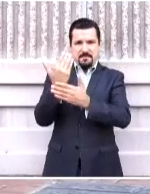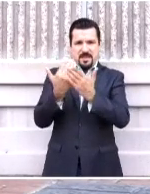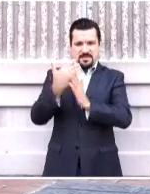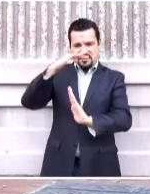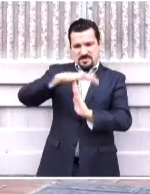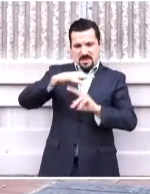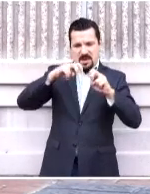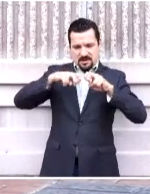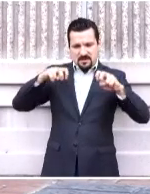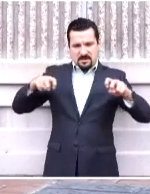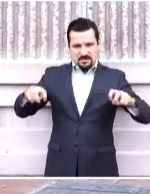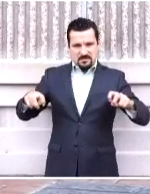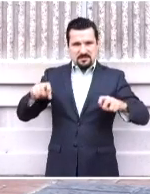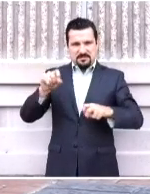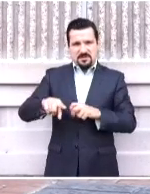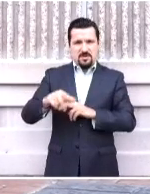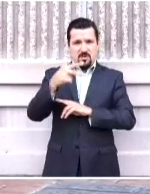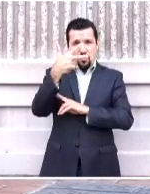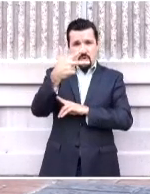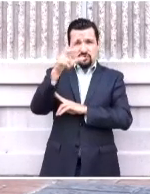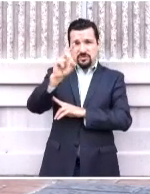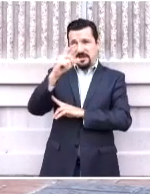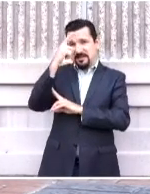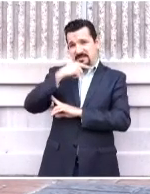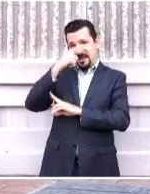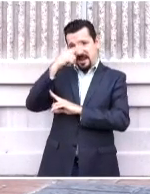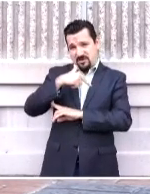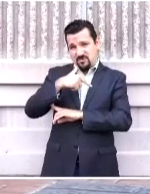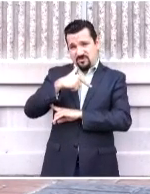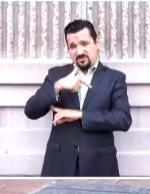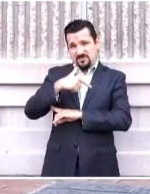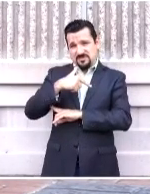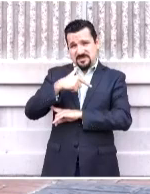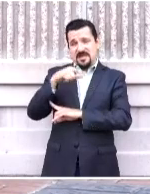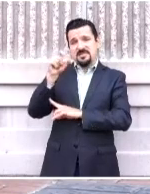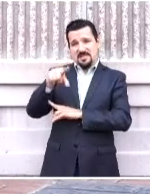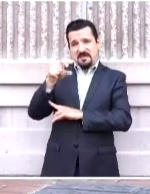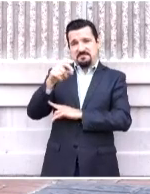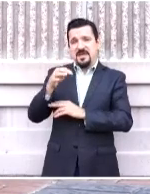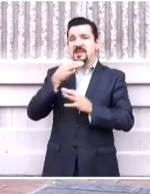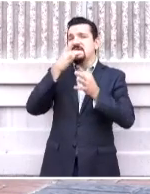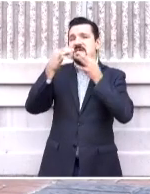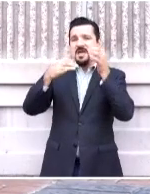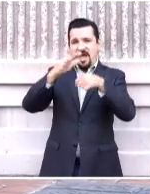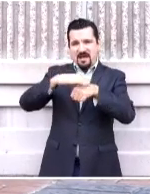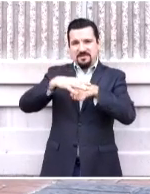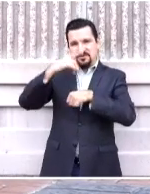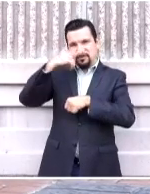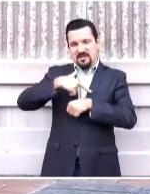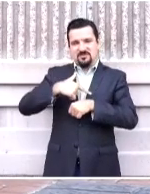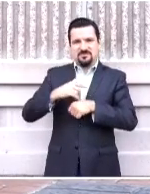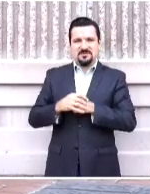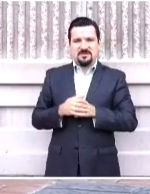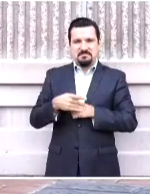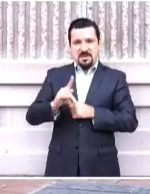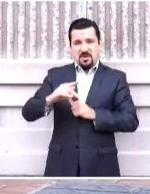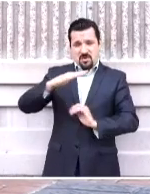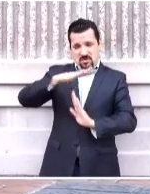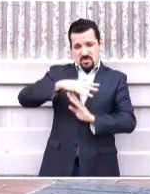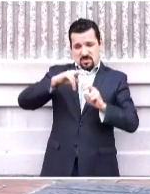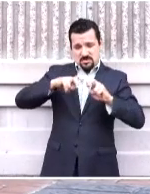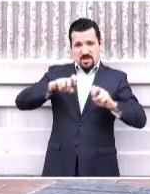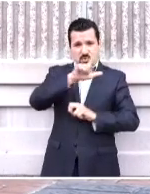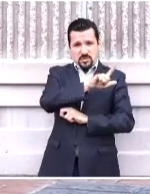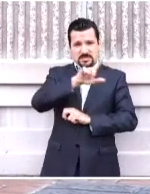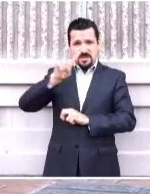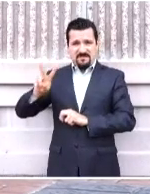y un mensaje a las 8:30 de la noche, cuantos días sea necesario el mensaje, el de la noche. Pero conferencia de prensa de lunes a